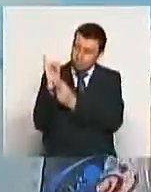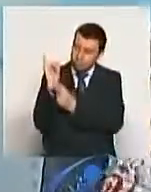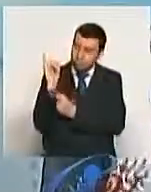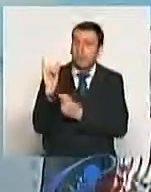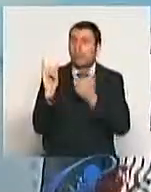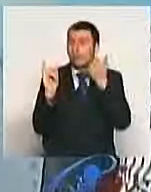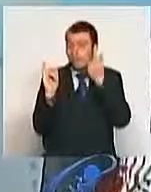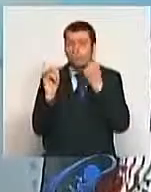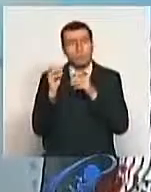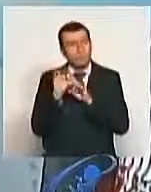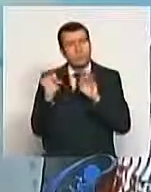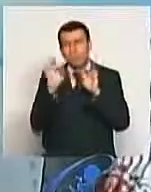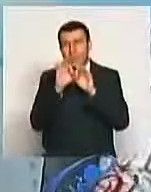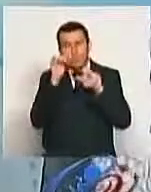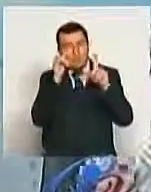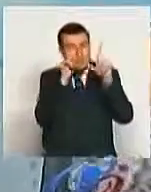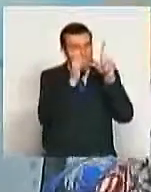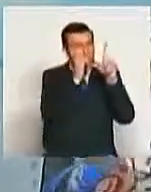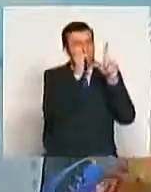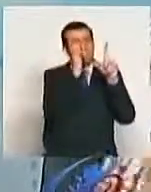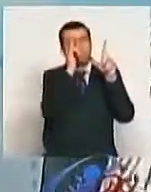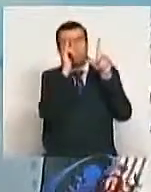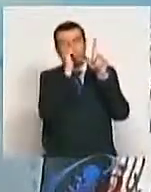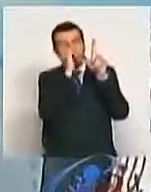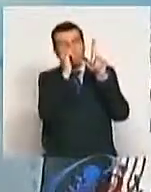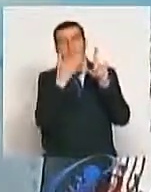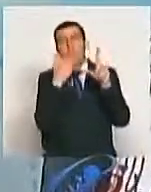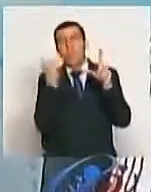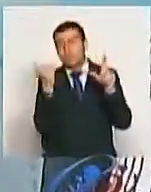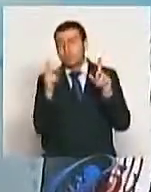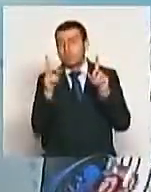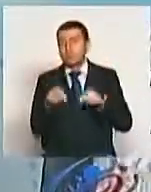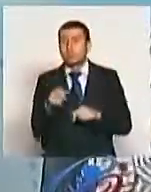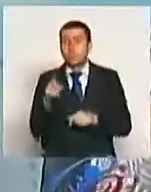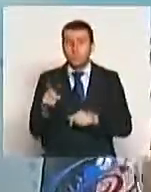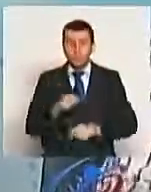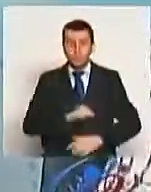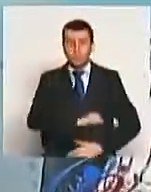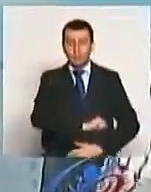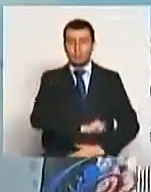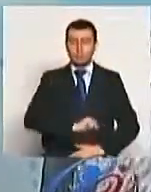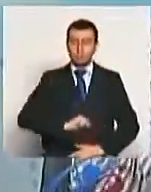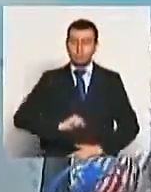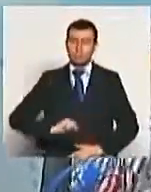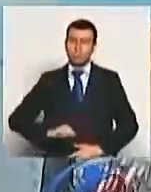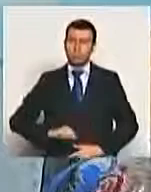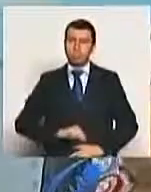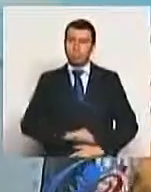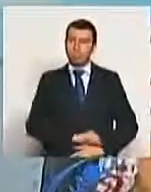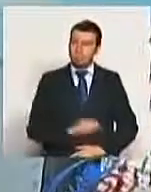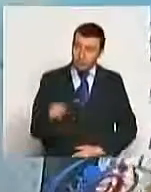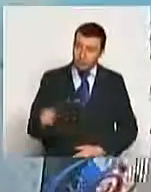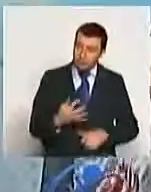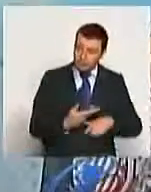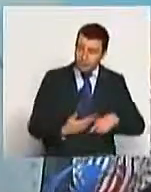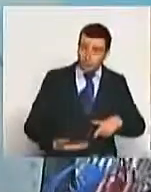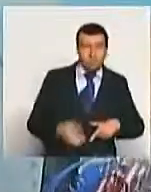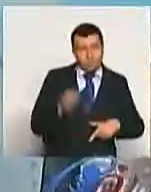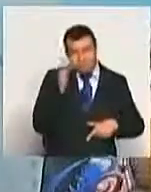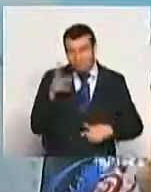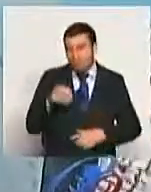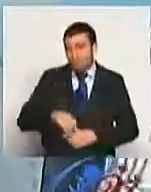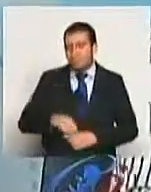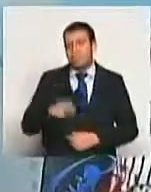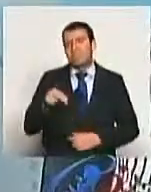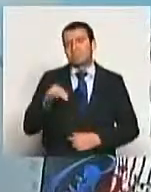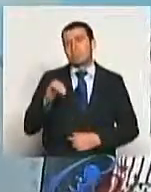ideal es con la videocolposcopia, idealmente hacer una ecografía transvaginal, porque si tiene sangrados es posible que tenga miomas, es posible que haya